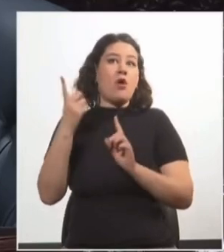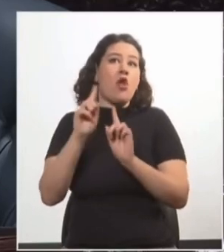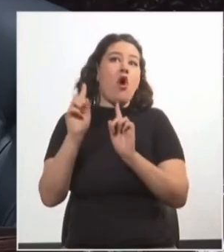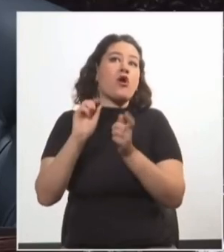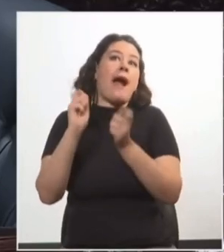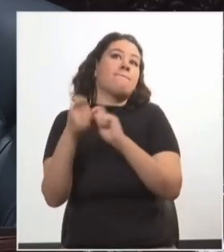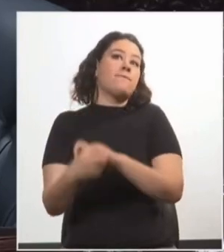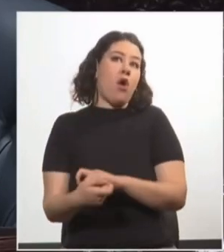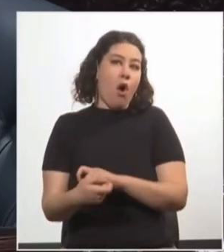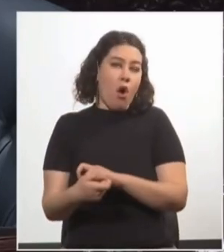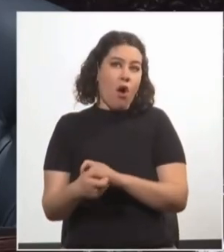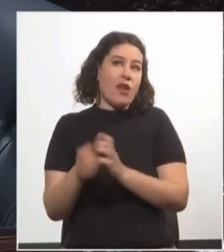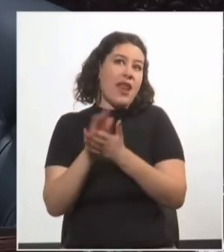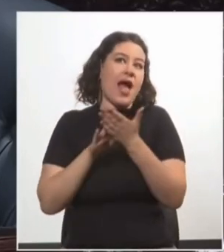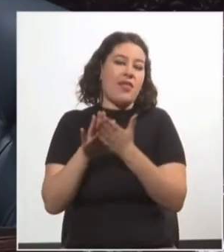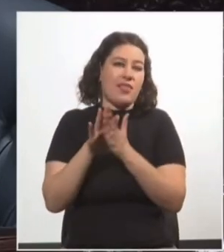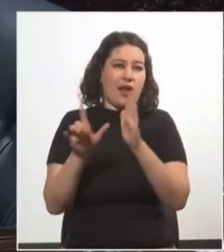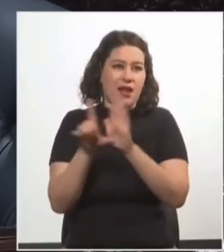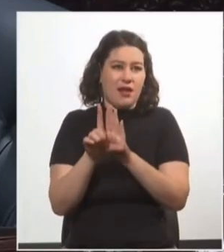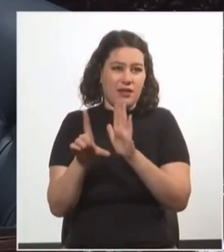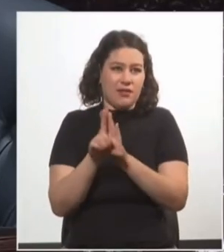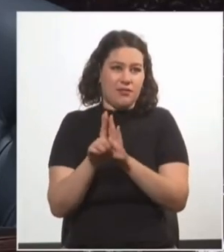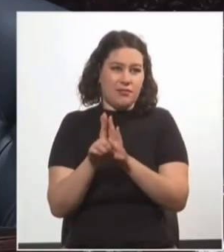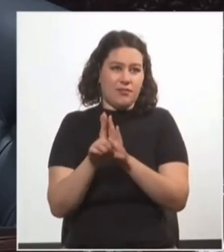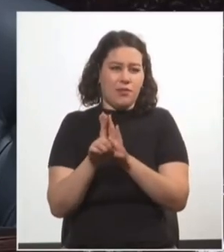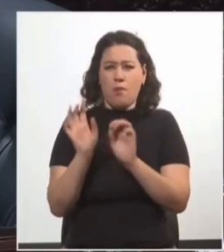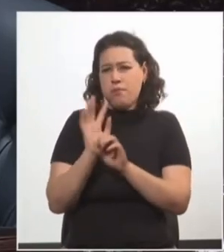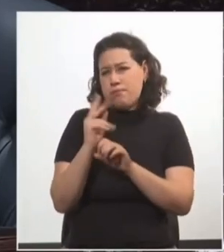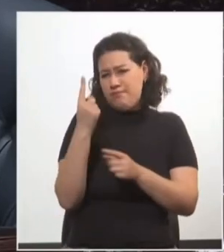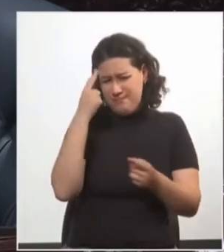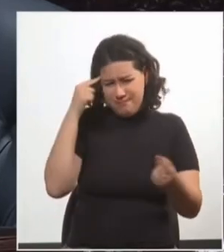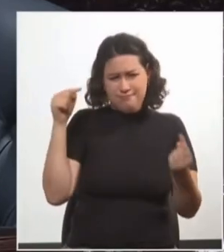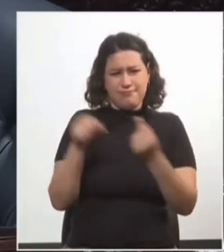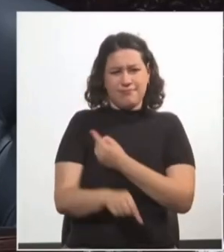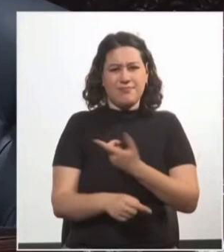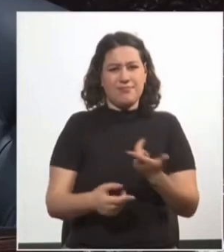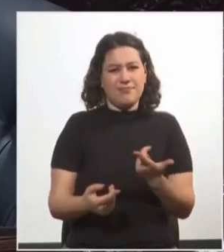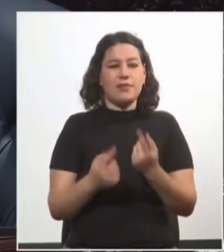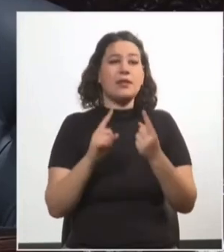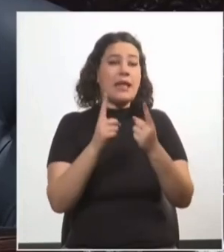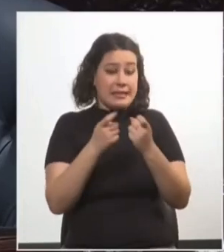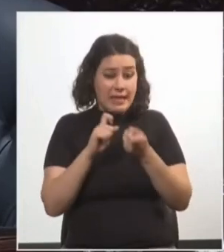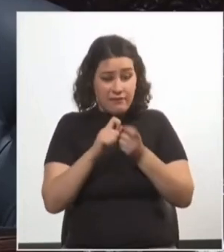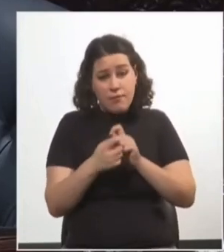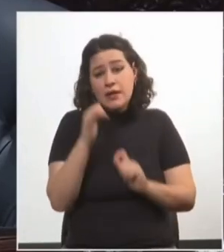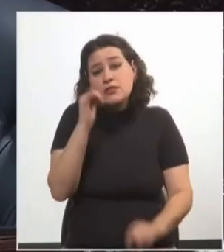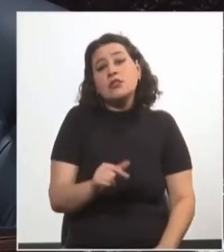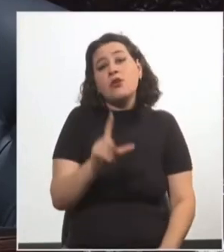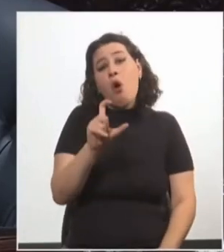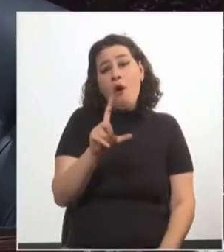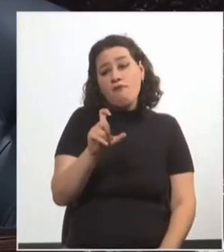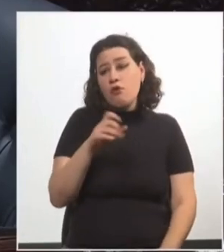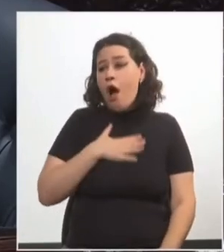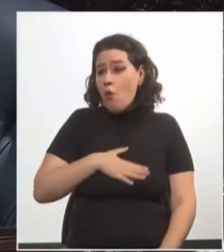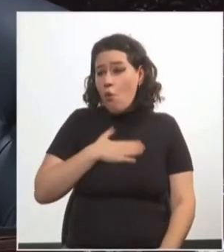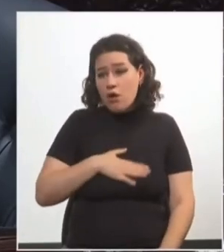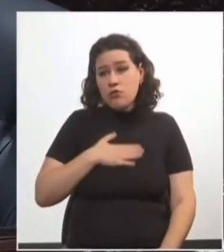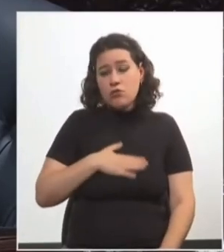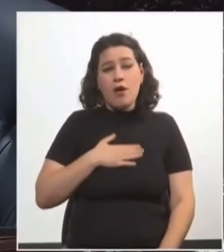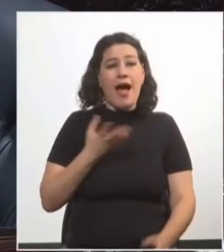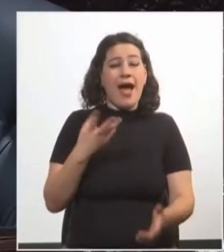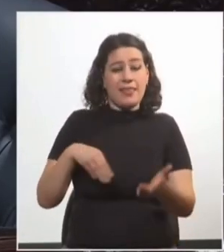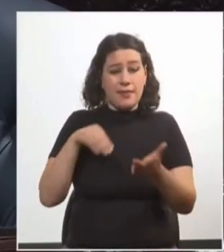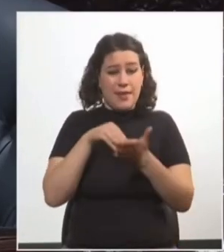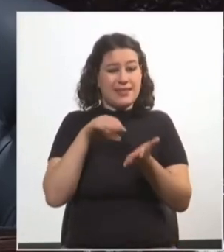revirtió nada de esa ley en todo este tiempo. ¿Es necesaria una reforma? Sí, claro que es necesaria, porque además